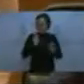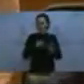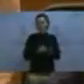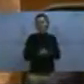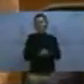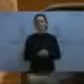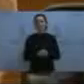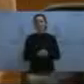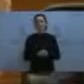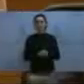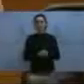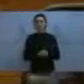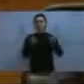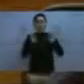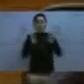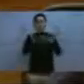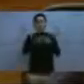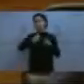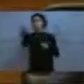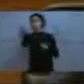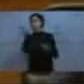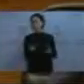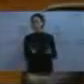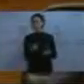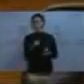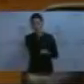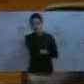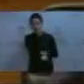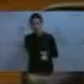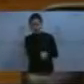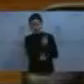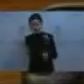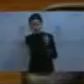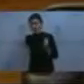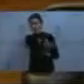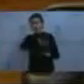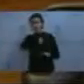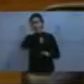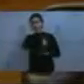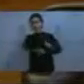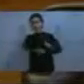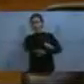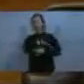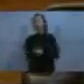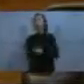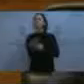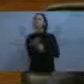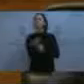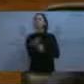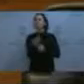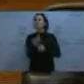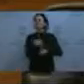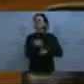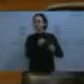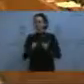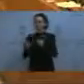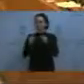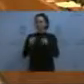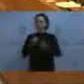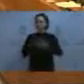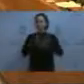legítimo, que cualquier otro grupo político o usted mismo y su Gobierno plantearán el debate también de traer a la Cámara la